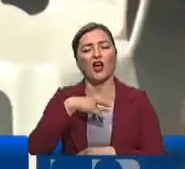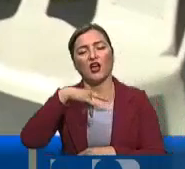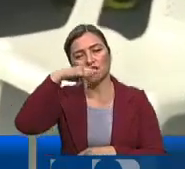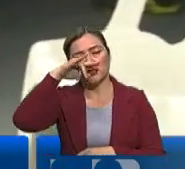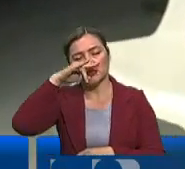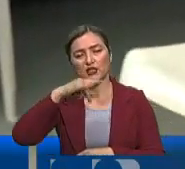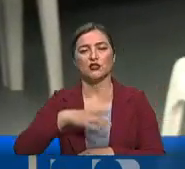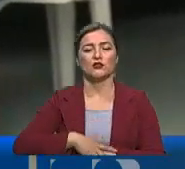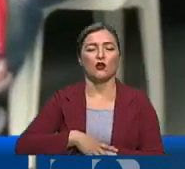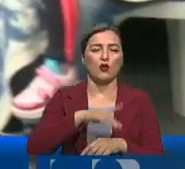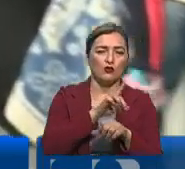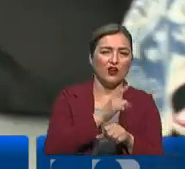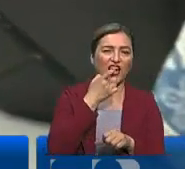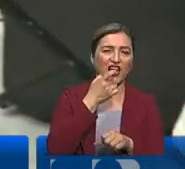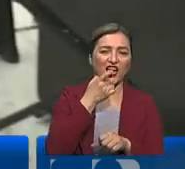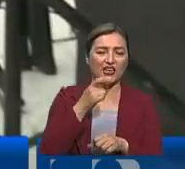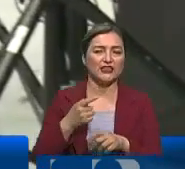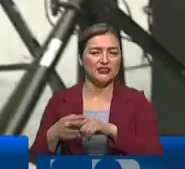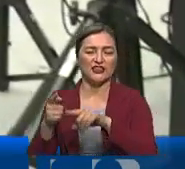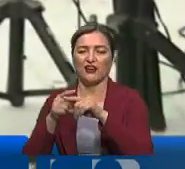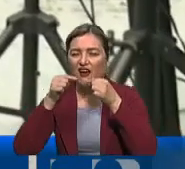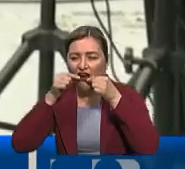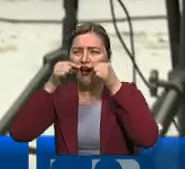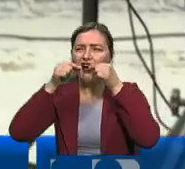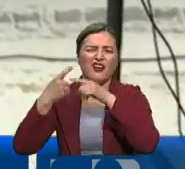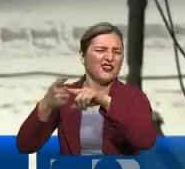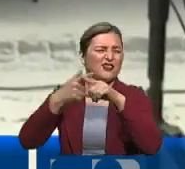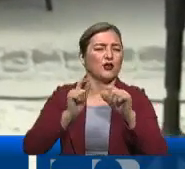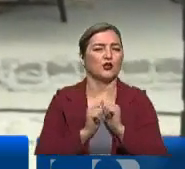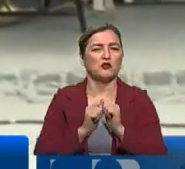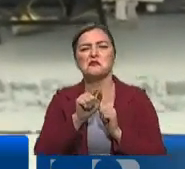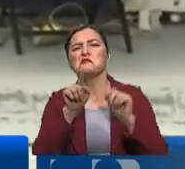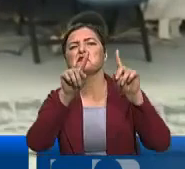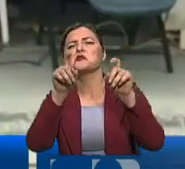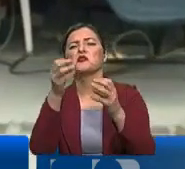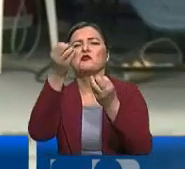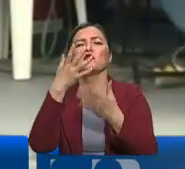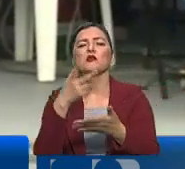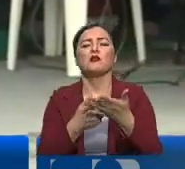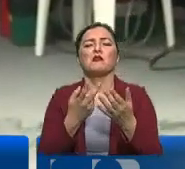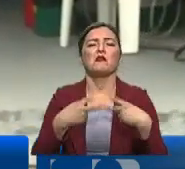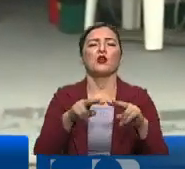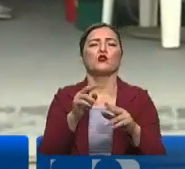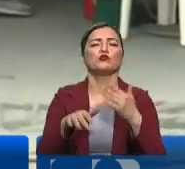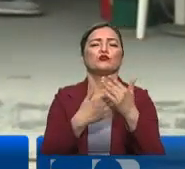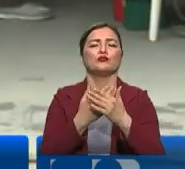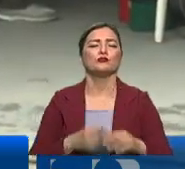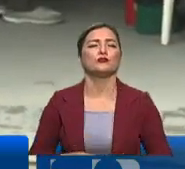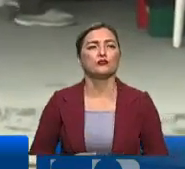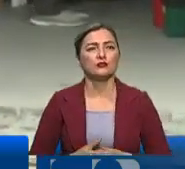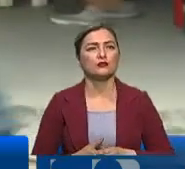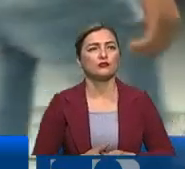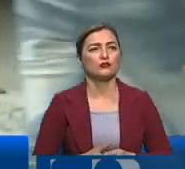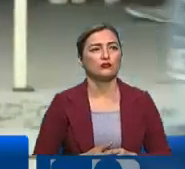odontopediatría, endodoncia, y he venido para enterarme de que de los precios y todo.